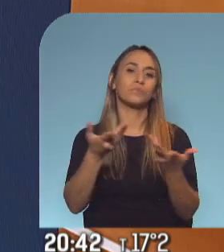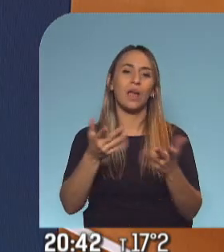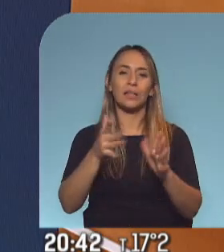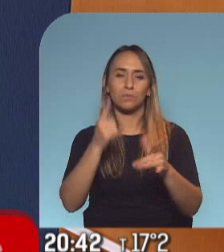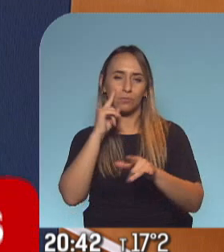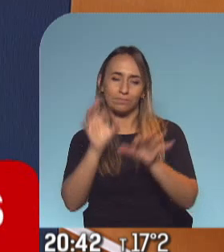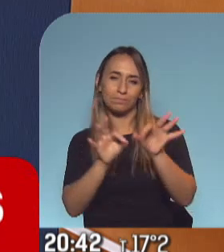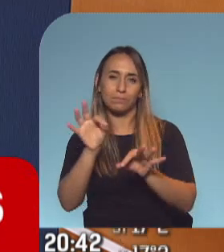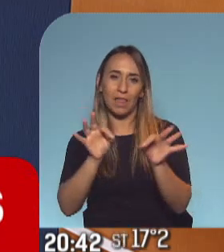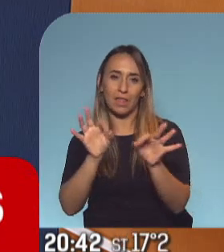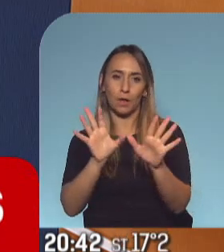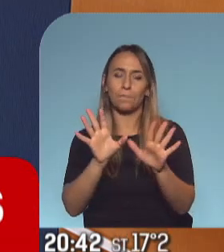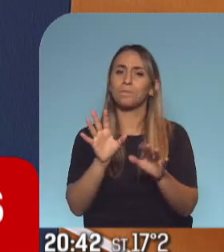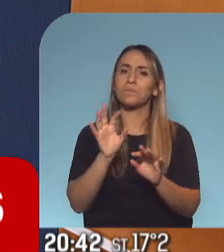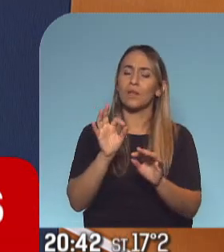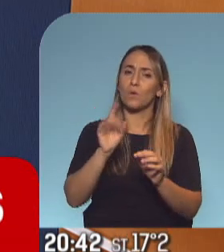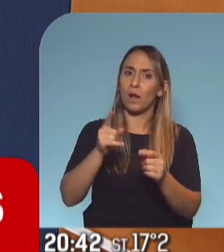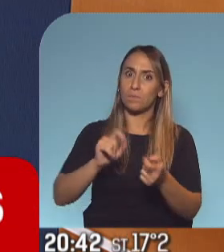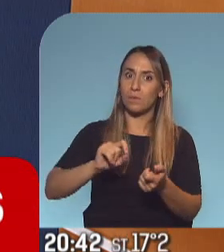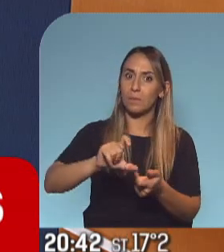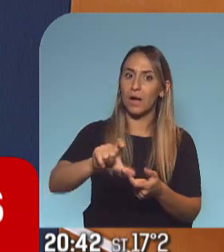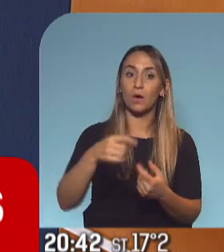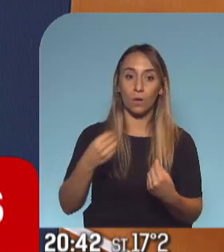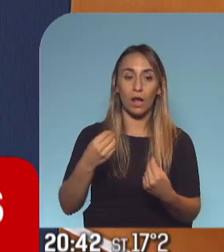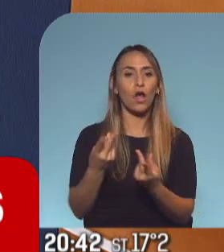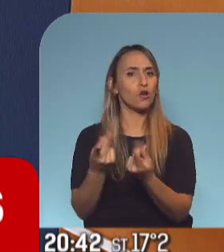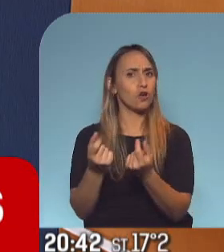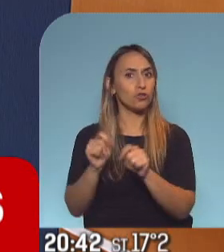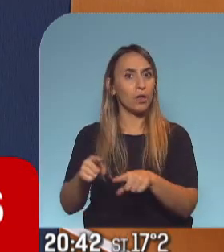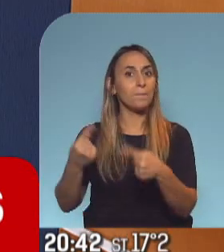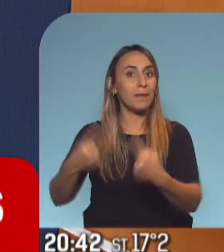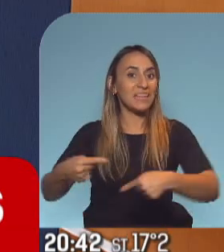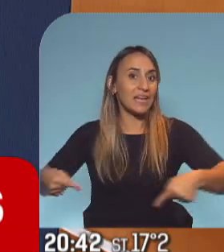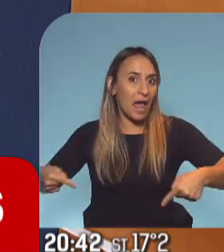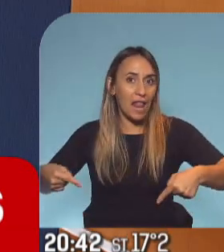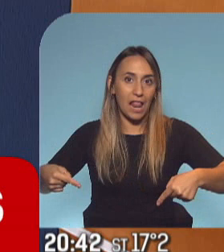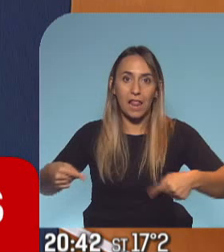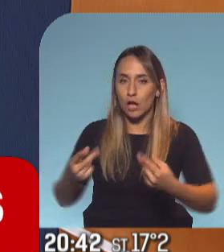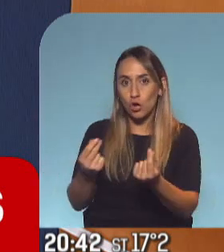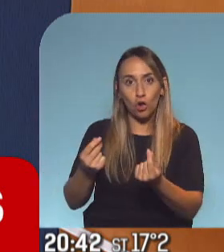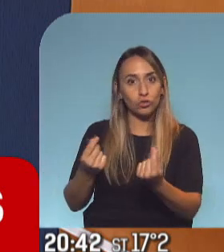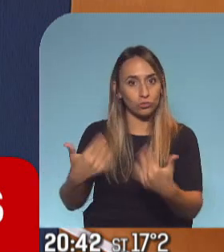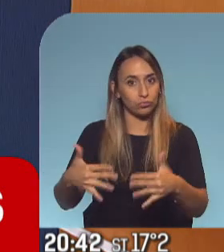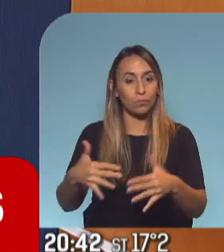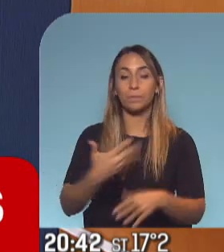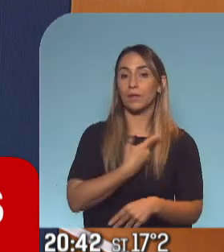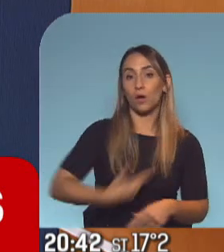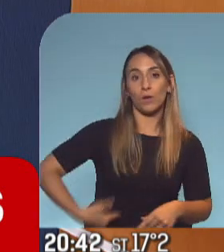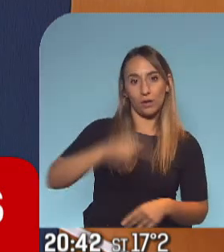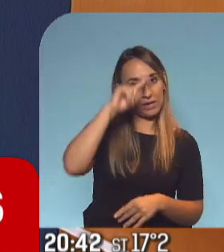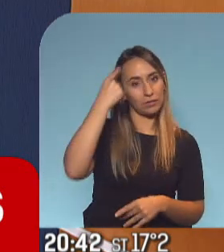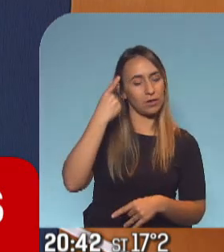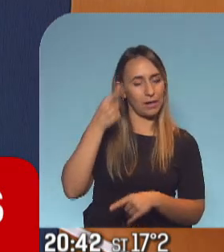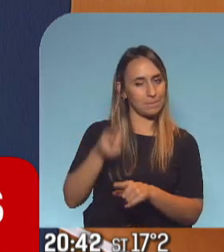a la baja. Lo que viene sumando sí o sí es el costo de los materiales, algo muy importante para el gobierno nacional, lo que tiene que ver